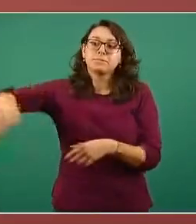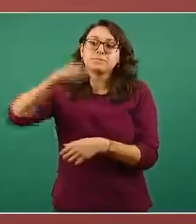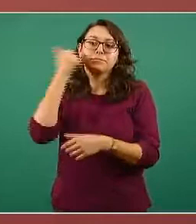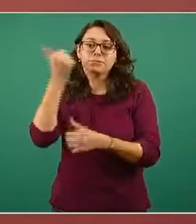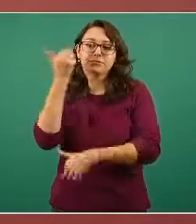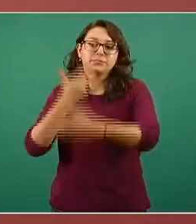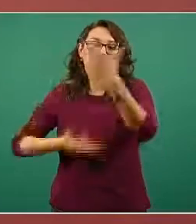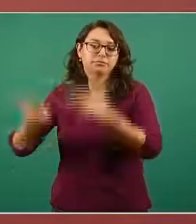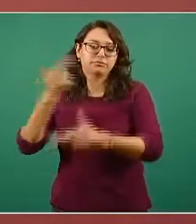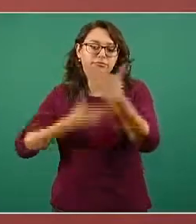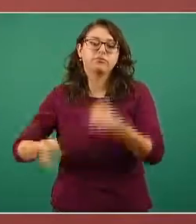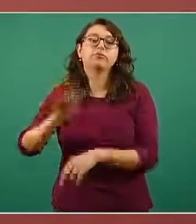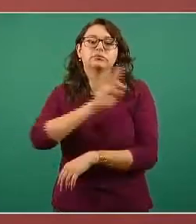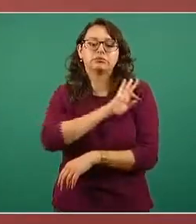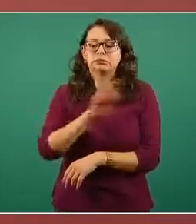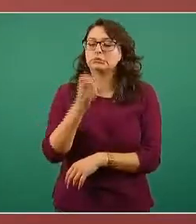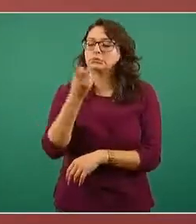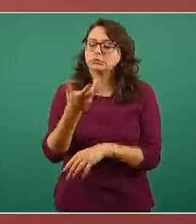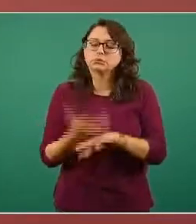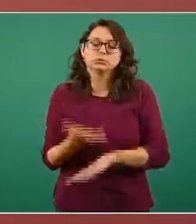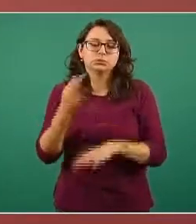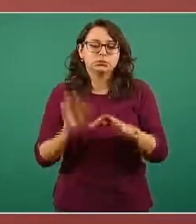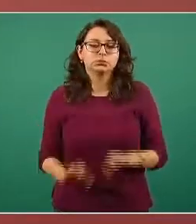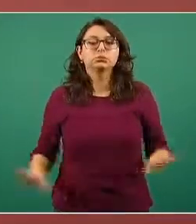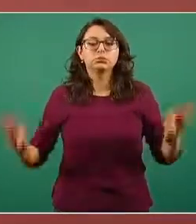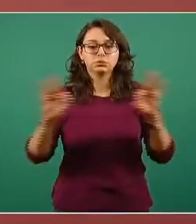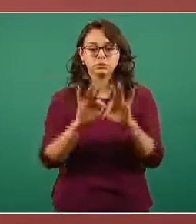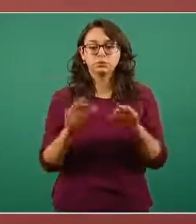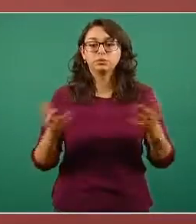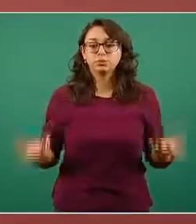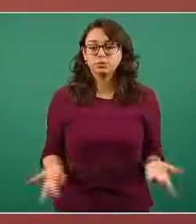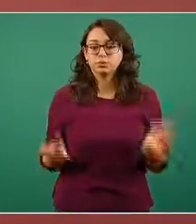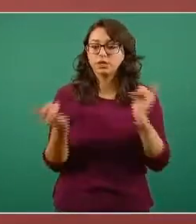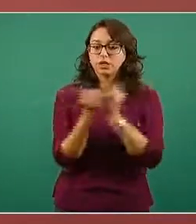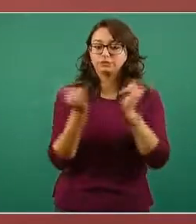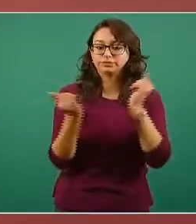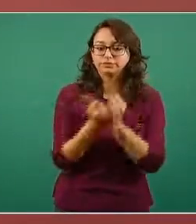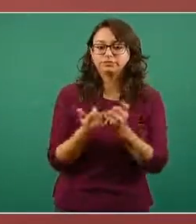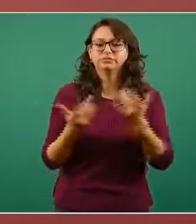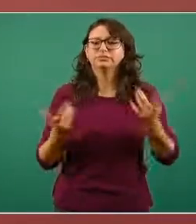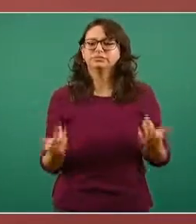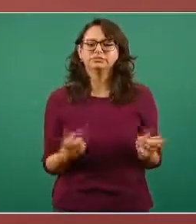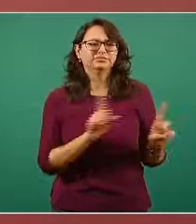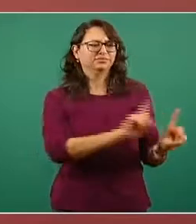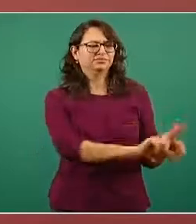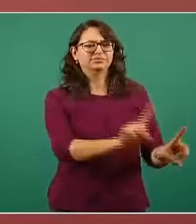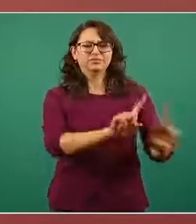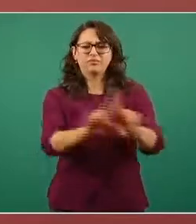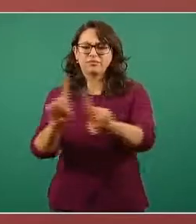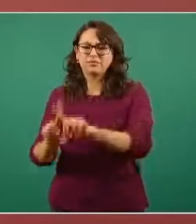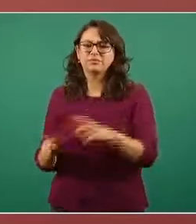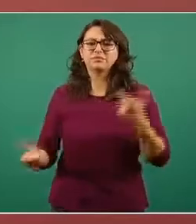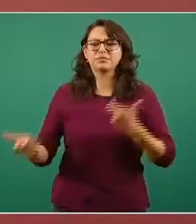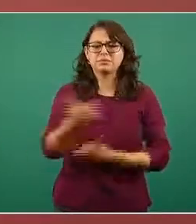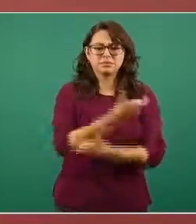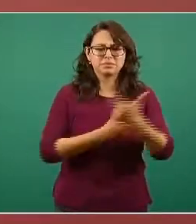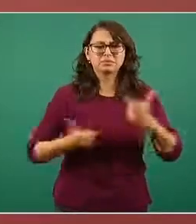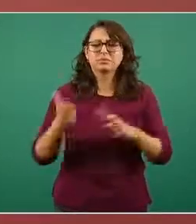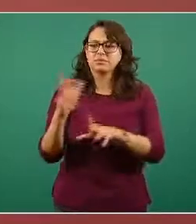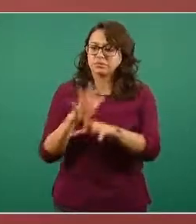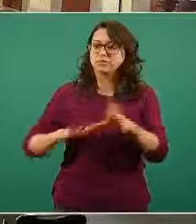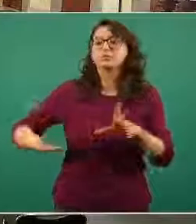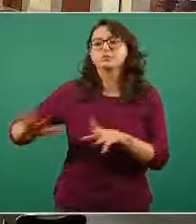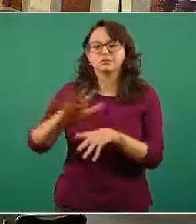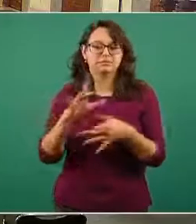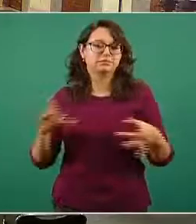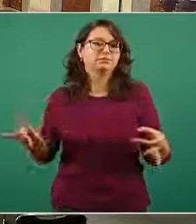elemento social tan importante que es la educación pública, que a su vez conecta con múltiples elementos de las economías sociales y